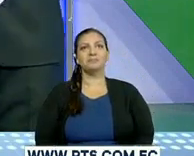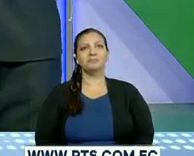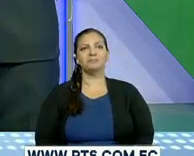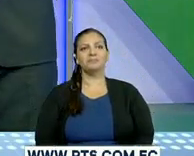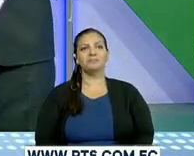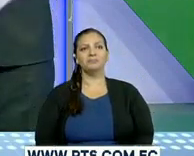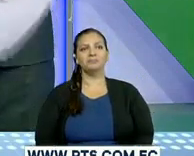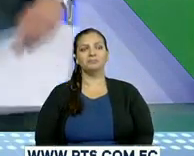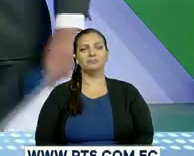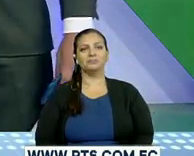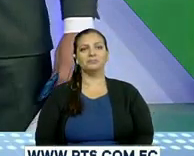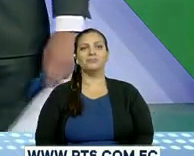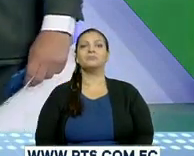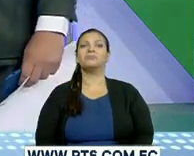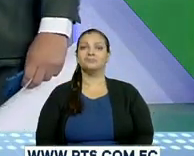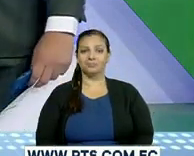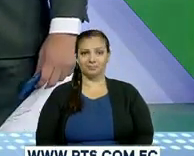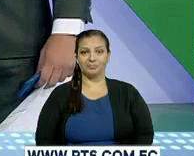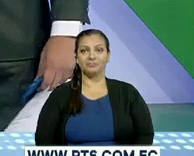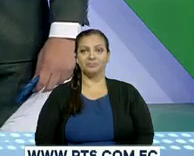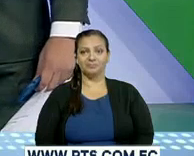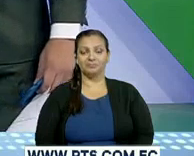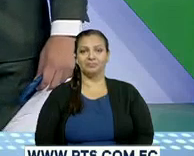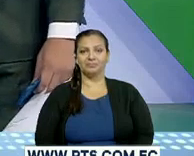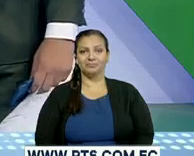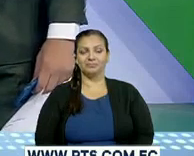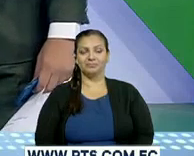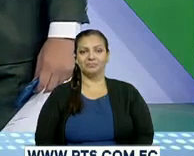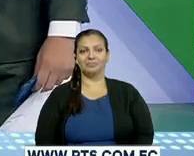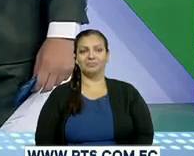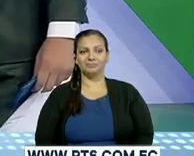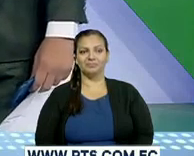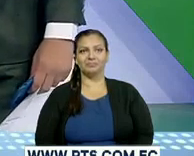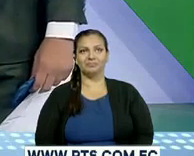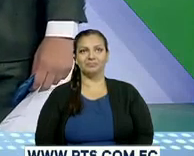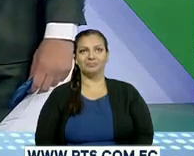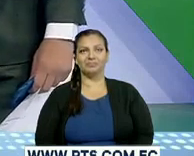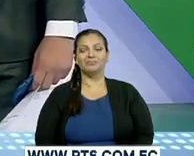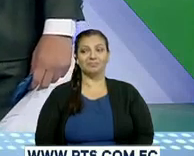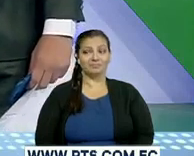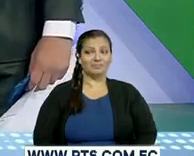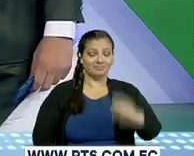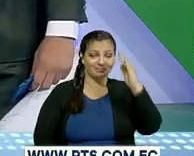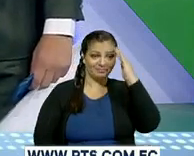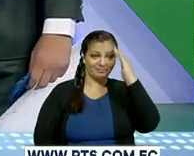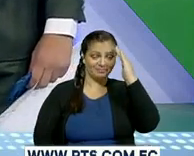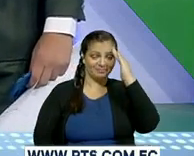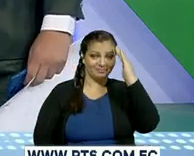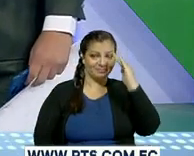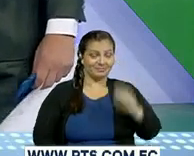No te rías la desgracia del cangrejo, hermano. Ahora, nuestro cangrejo que nosotros tenemos...